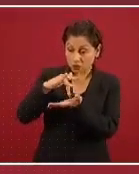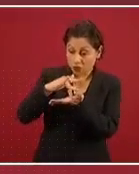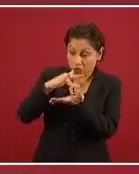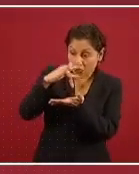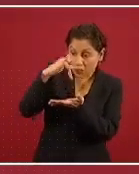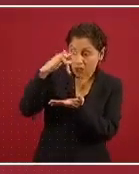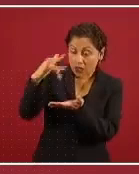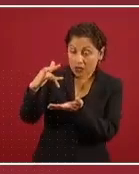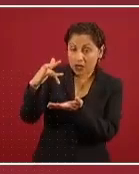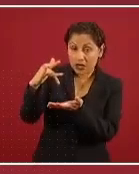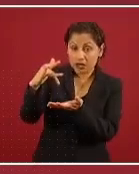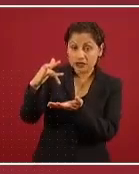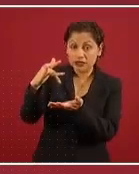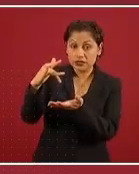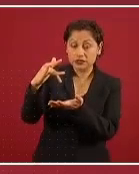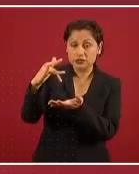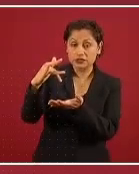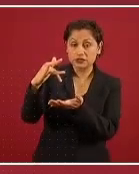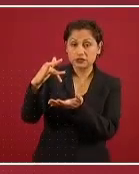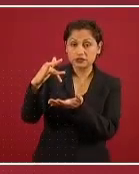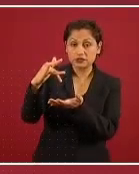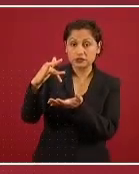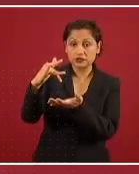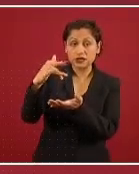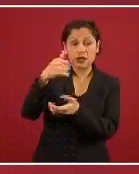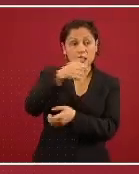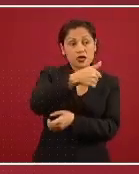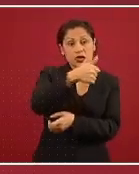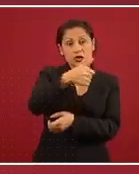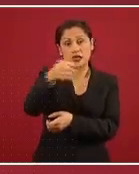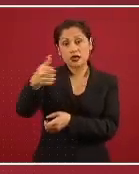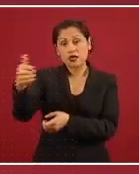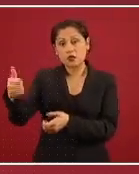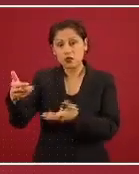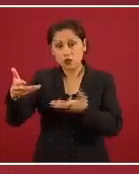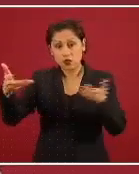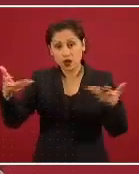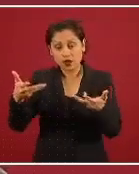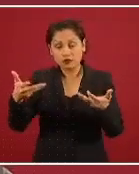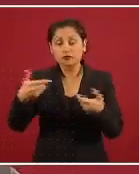estén actuando como lo están haciendo.